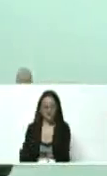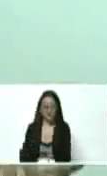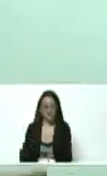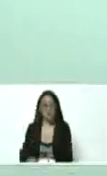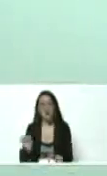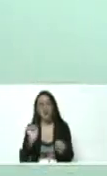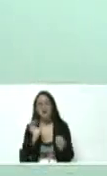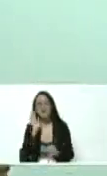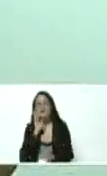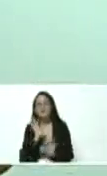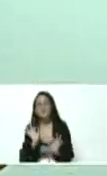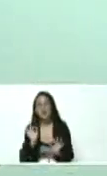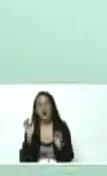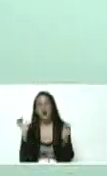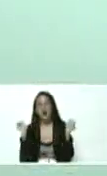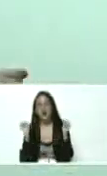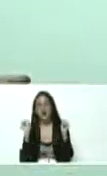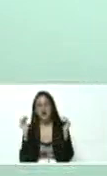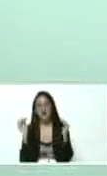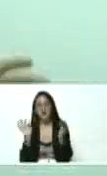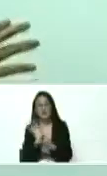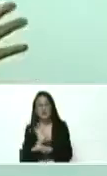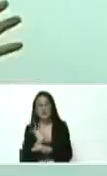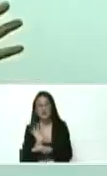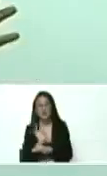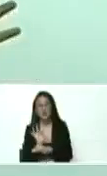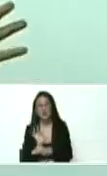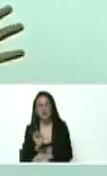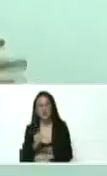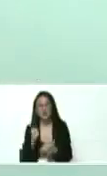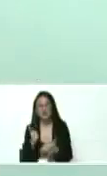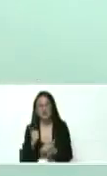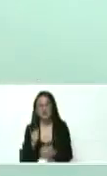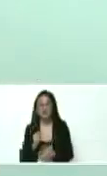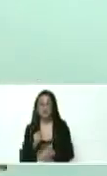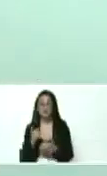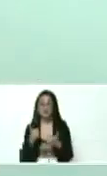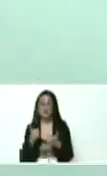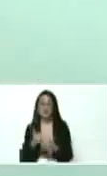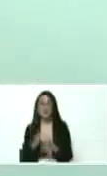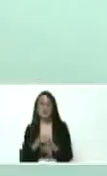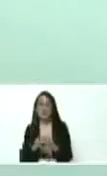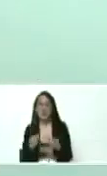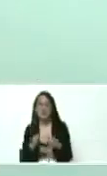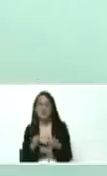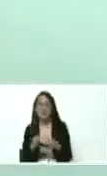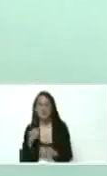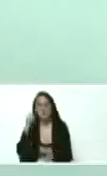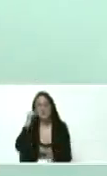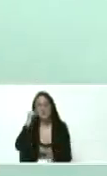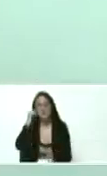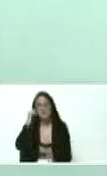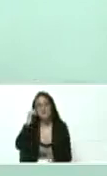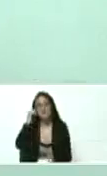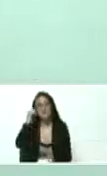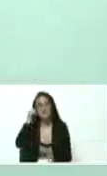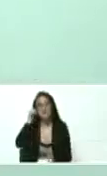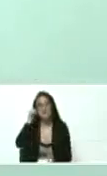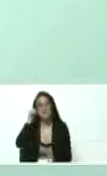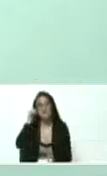limpiar los aires, pues, y que queden funcionando, Yaciel, como deben funcionar, y todos los equipos. ¿Qué me dice, Viviana? Coméntame algo.